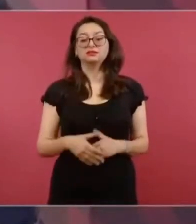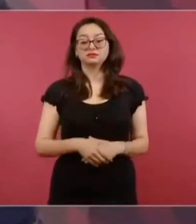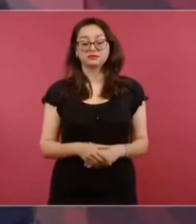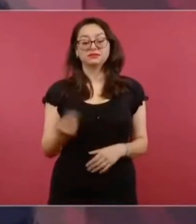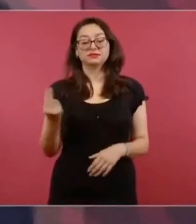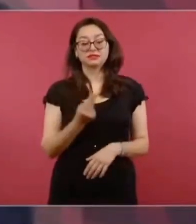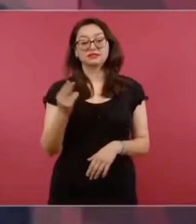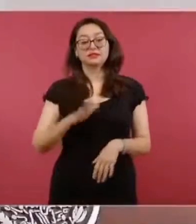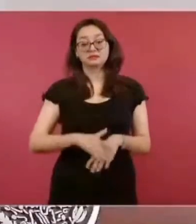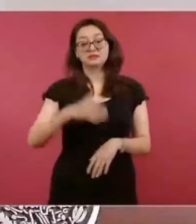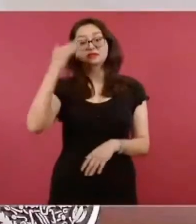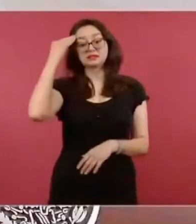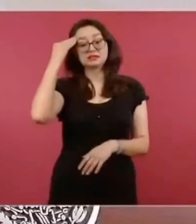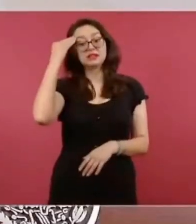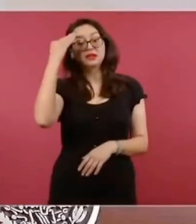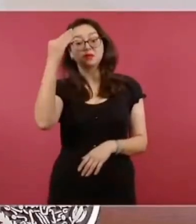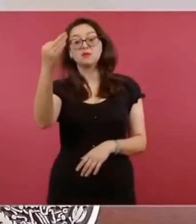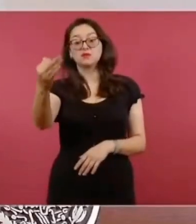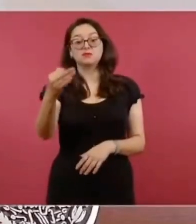Pero es